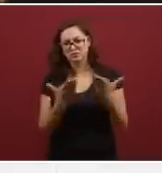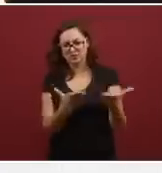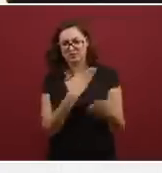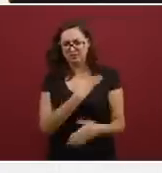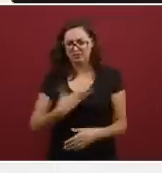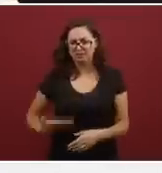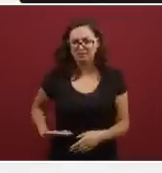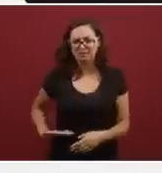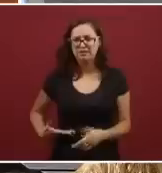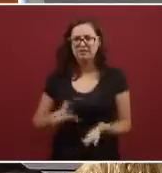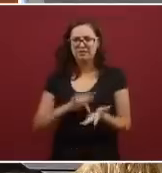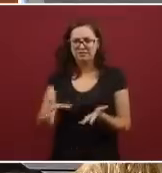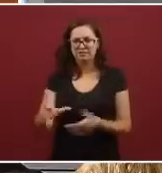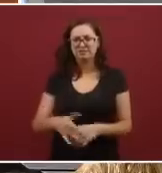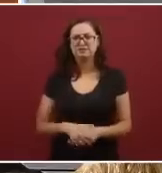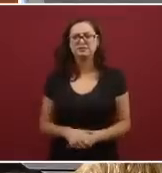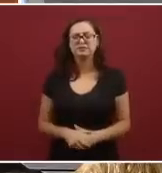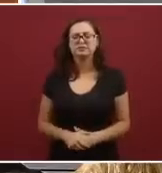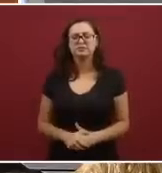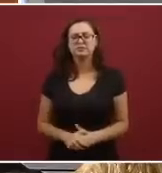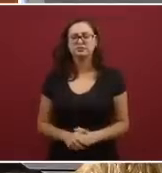presidente. Gracias.